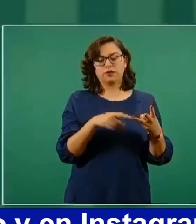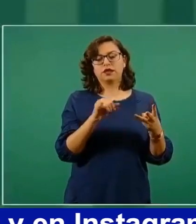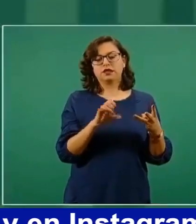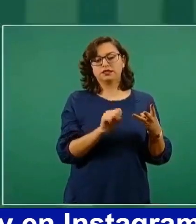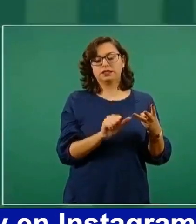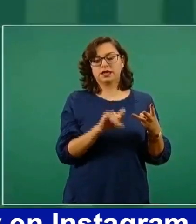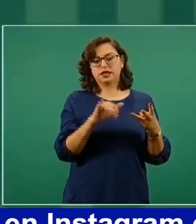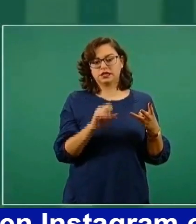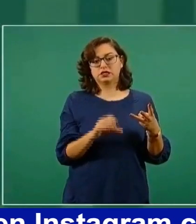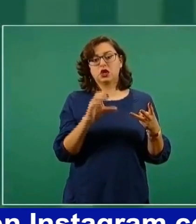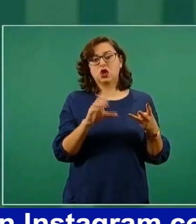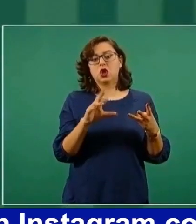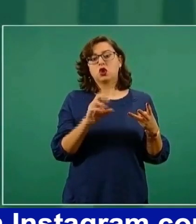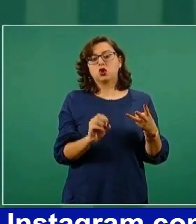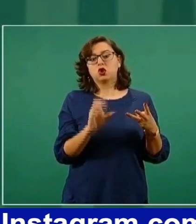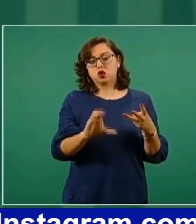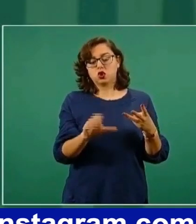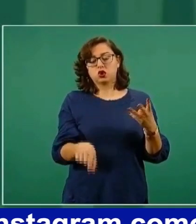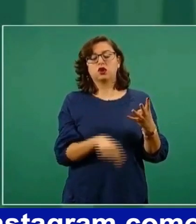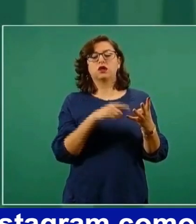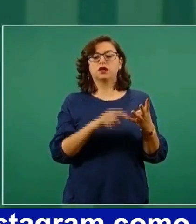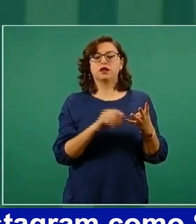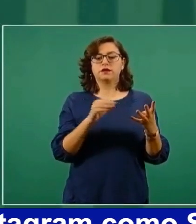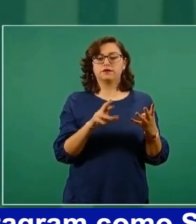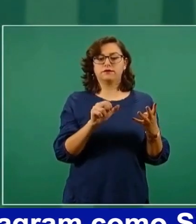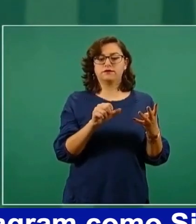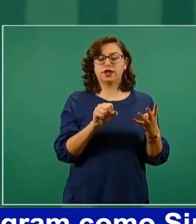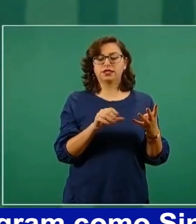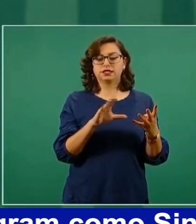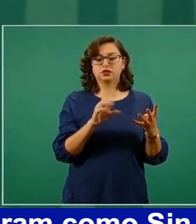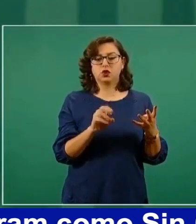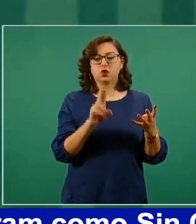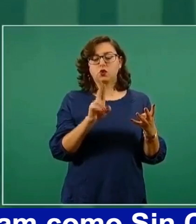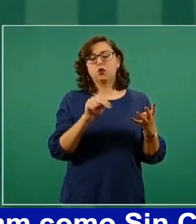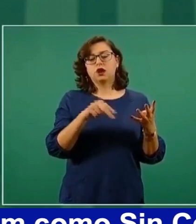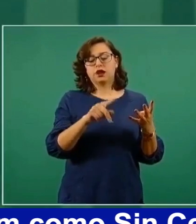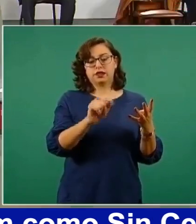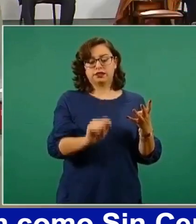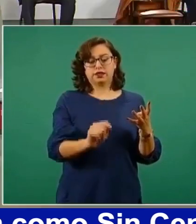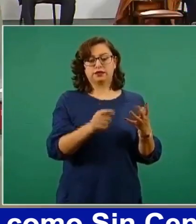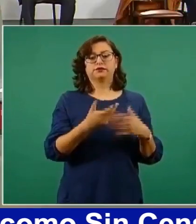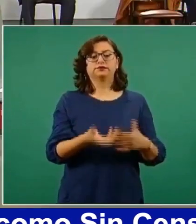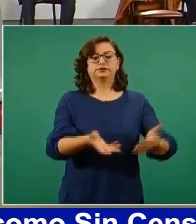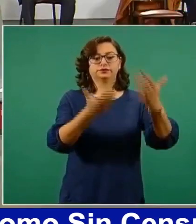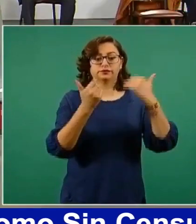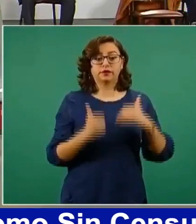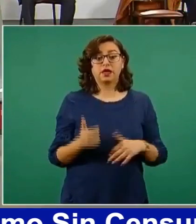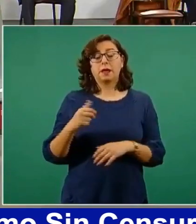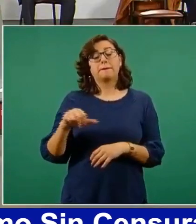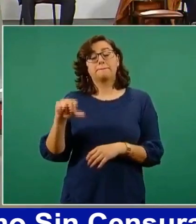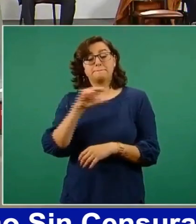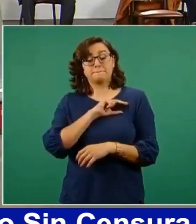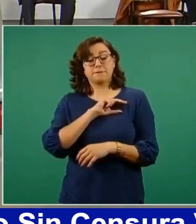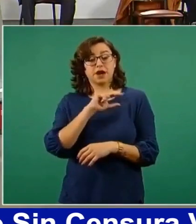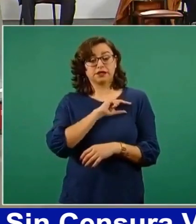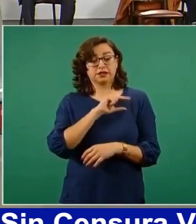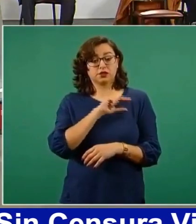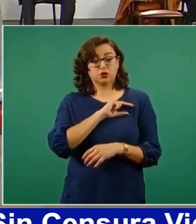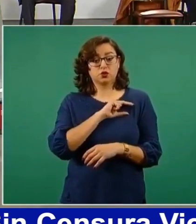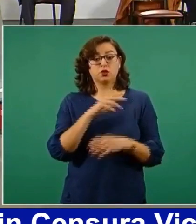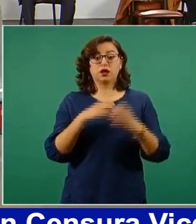Trabajadores Mineros, Pedro Aces de la CATEM, estuvo también Rodolfo González de la